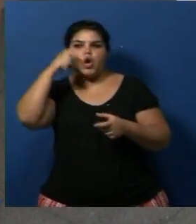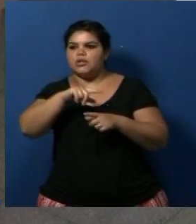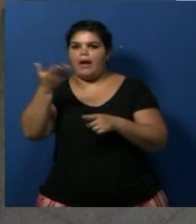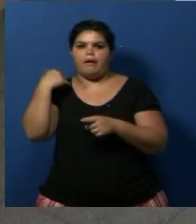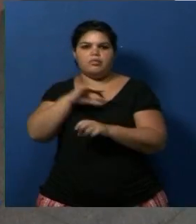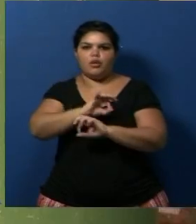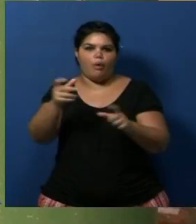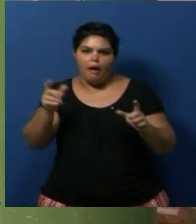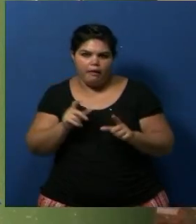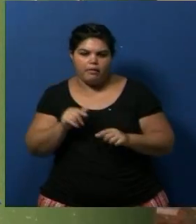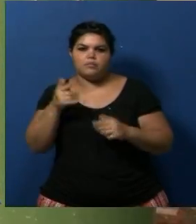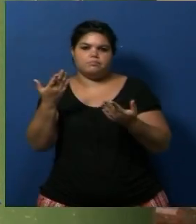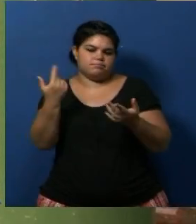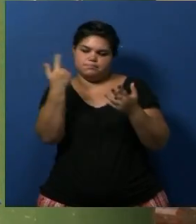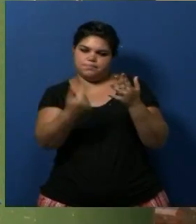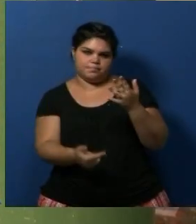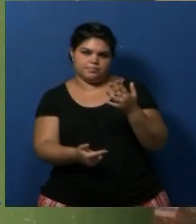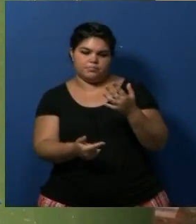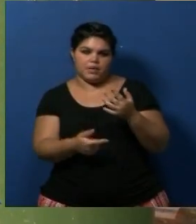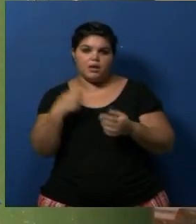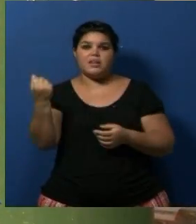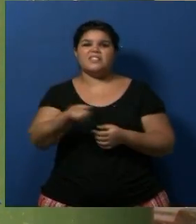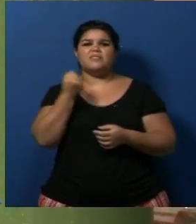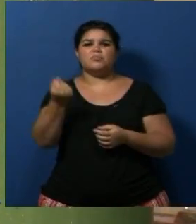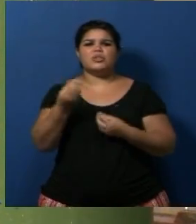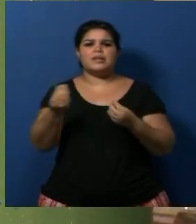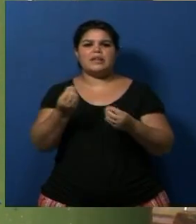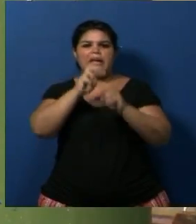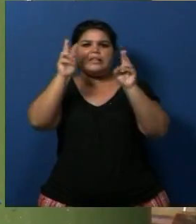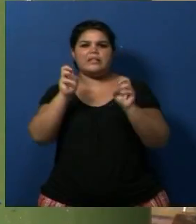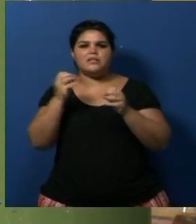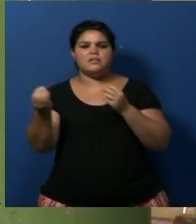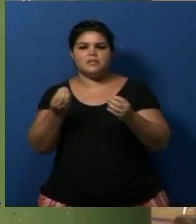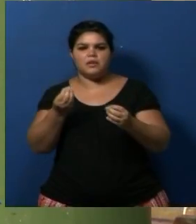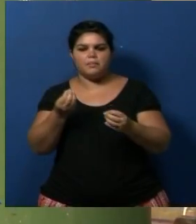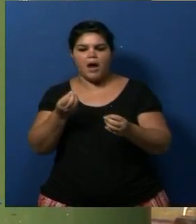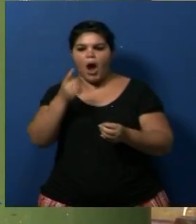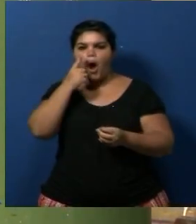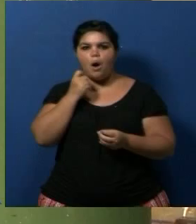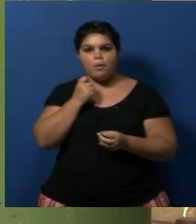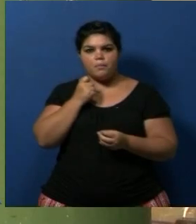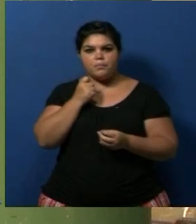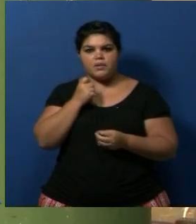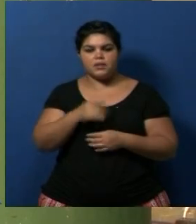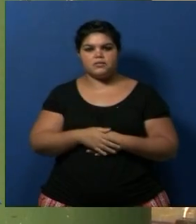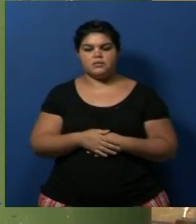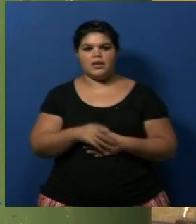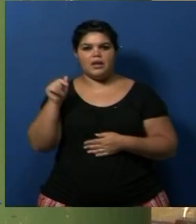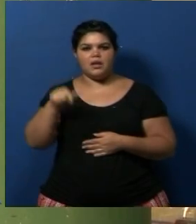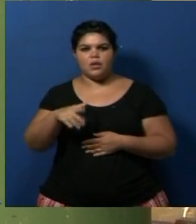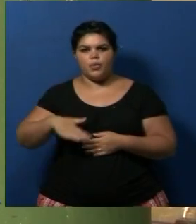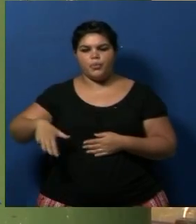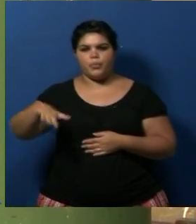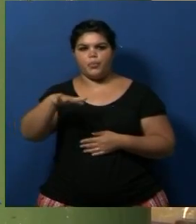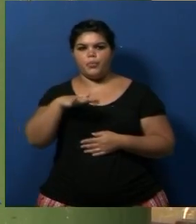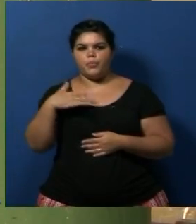Pero el tema es que los hombres no han ganado espacio en lo doméstico. Claro. Y algunos van a decir, pero como si yo